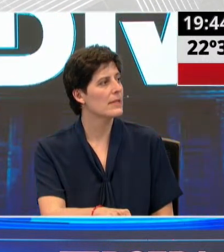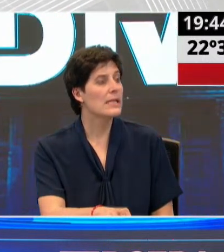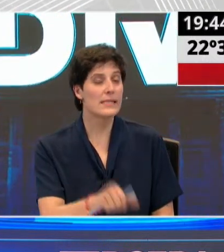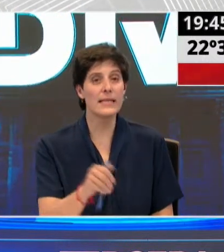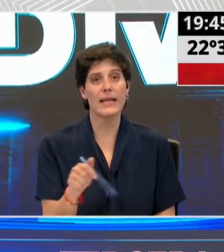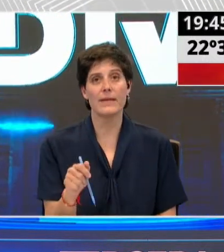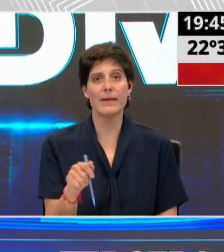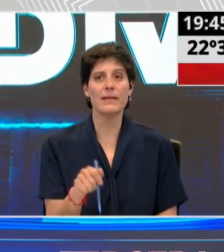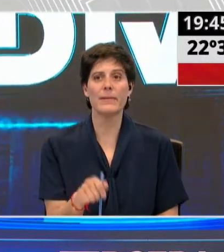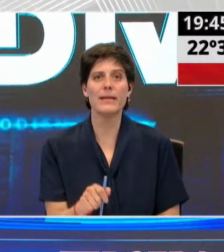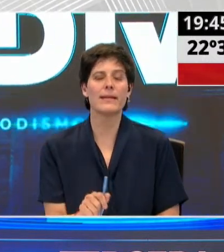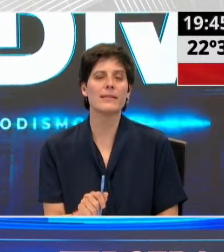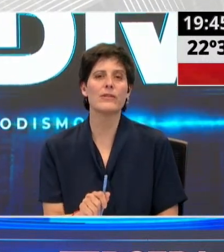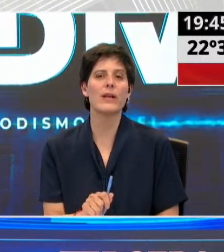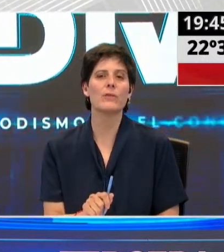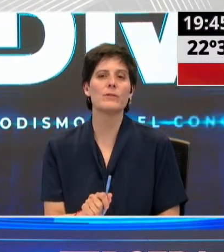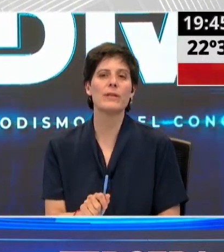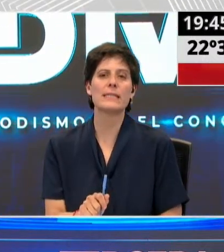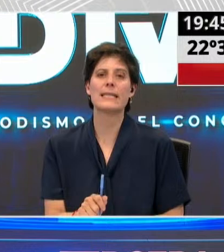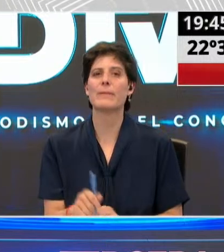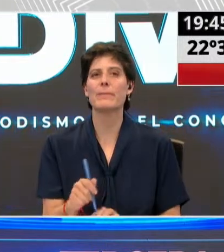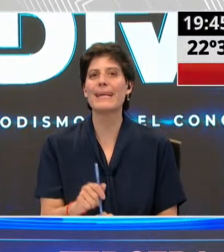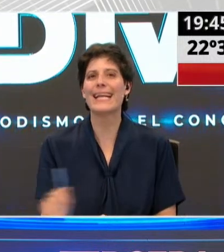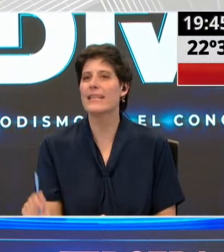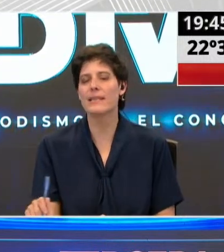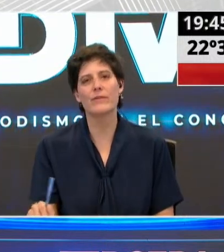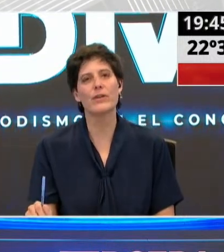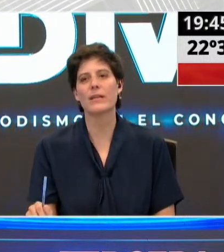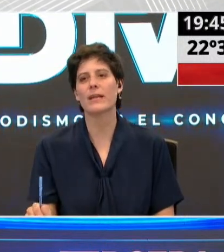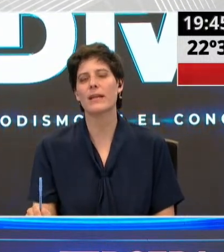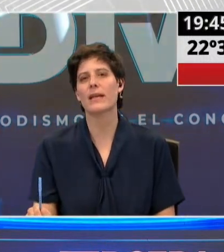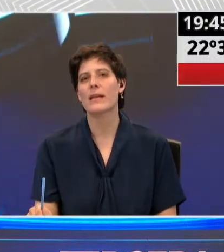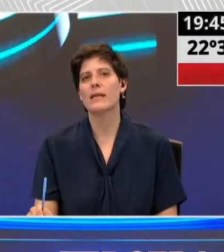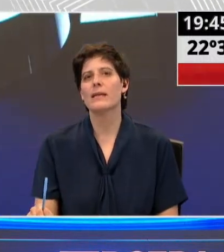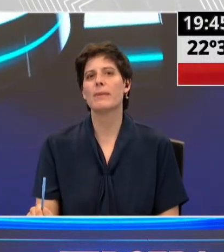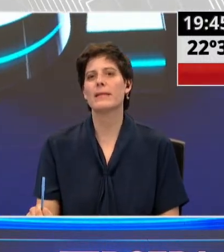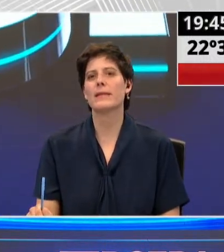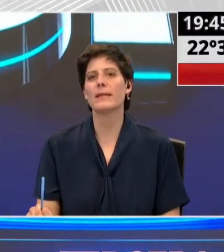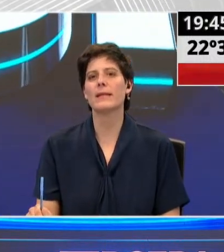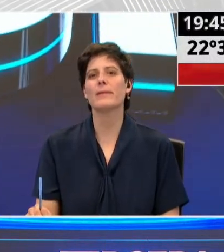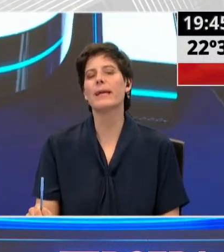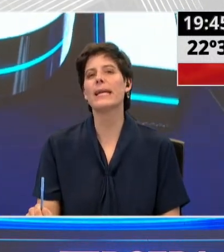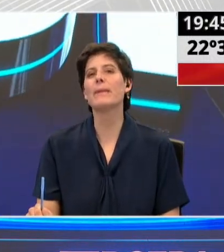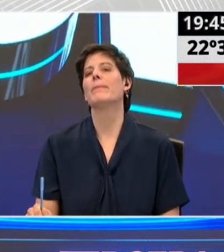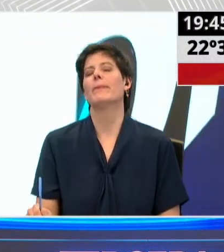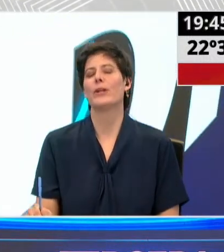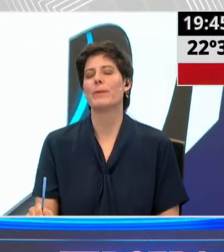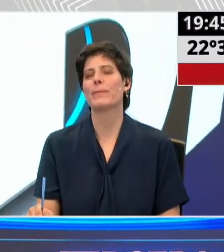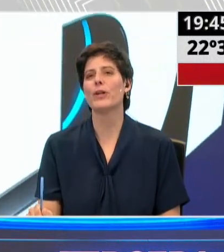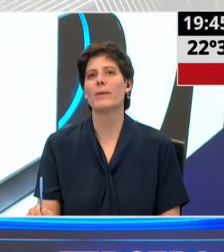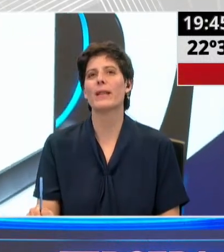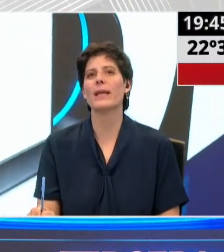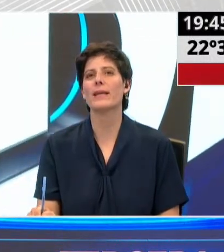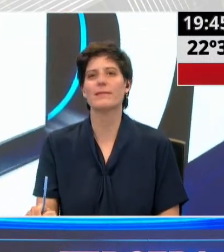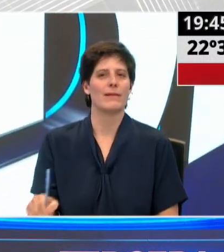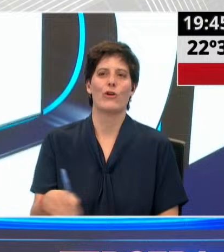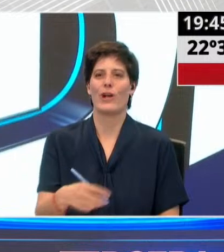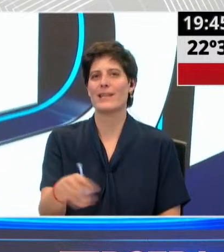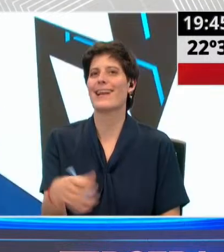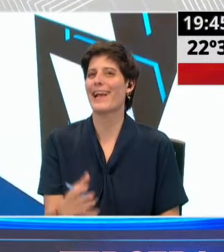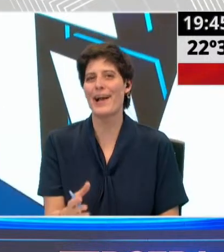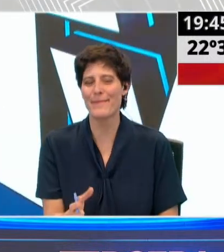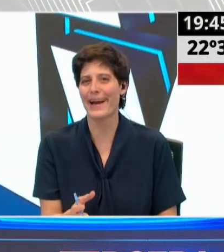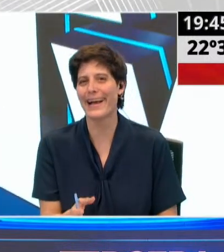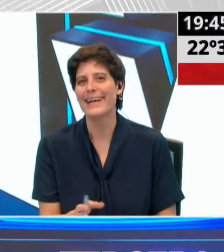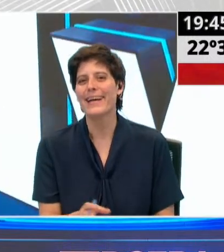de la política. Sí, y además también la integración de las comisiones, que es el primer gran desafío que tiene Martín Menem. Bueno, el primero en verdad es